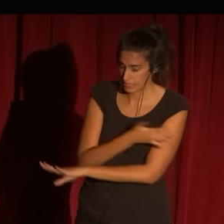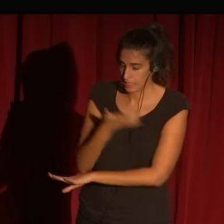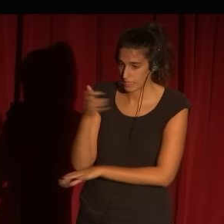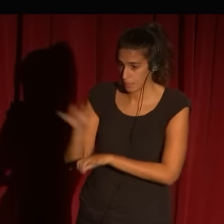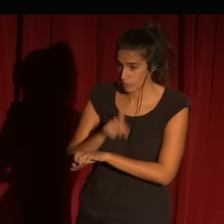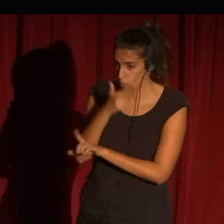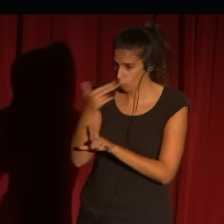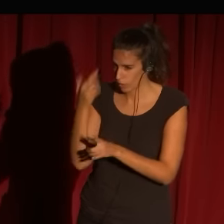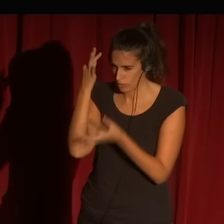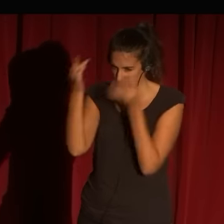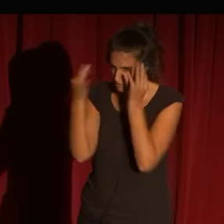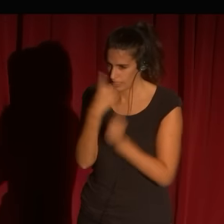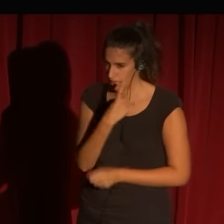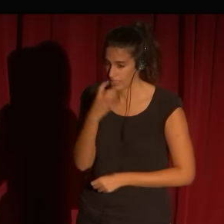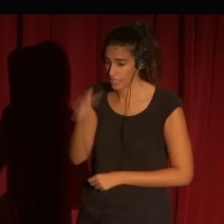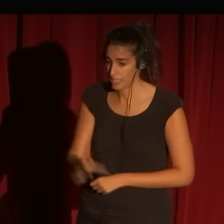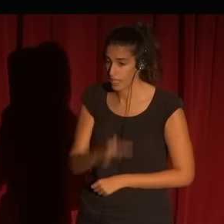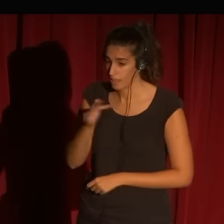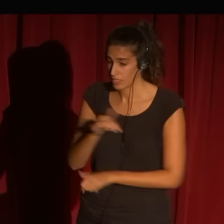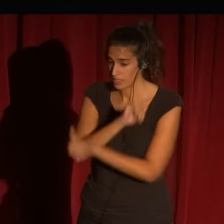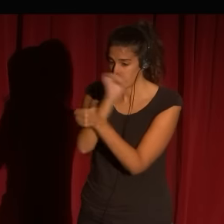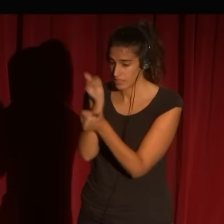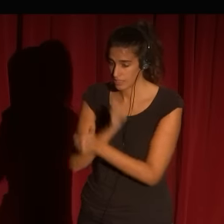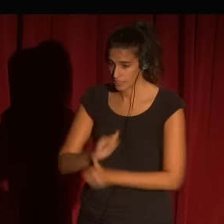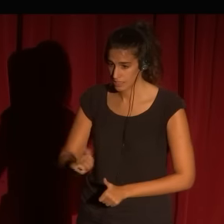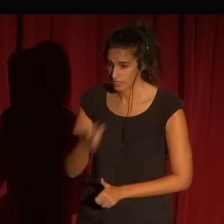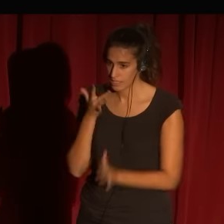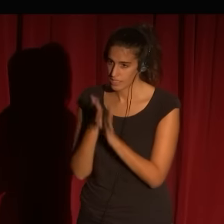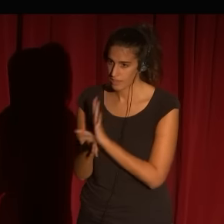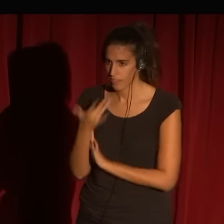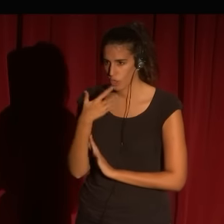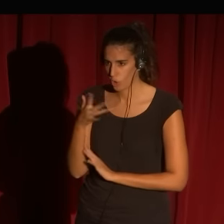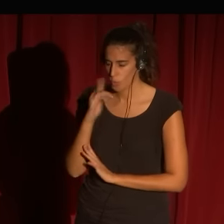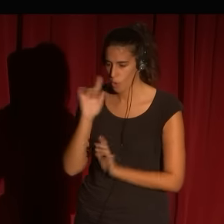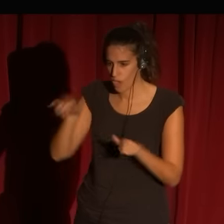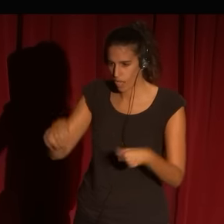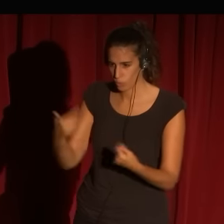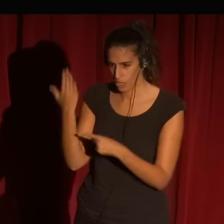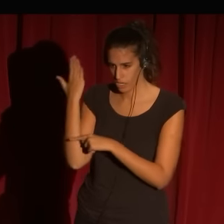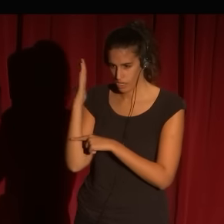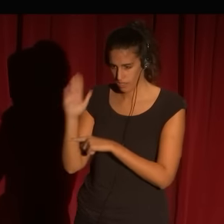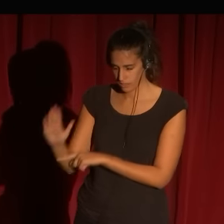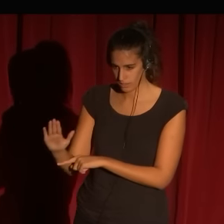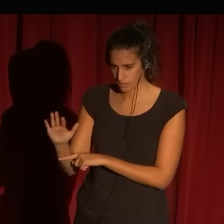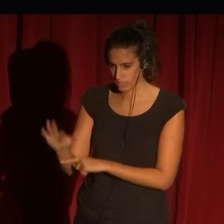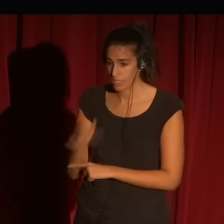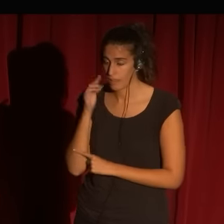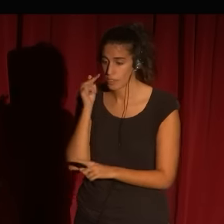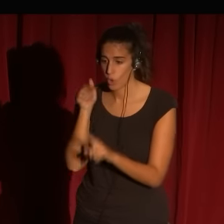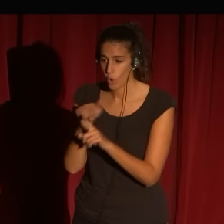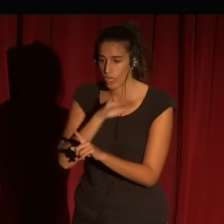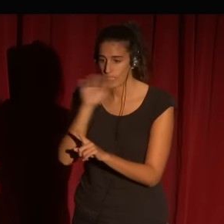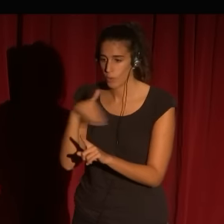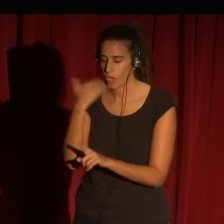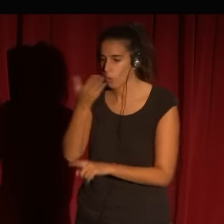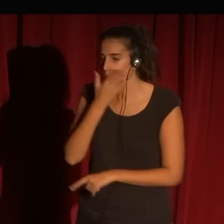tipo y a la vez en componer de manera quey haya cierta apariencia de naturalidad y que consiga el objetivo de pintar